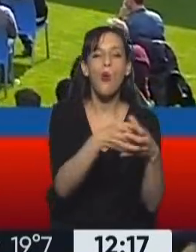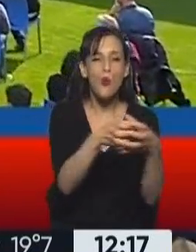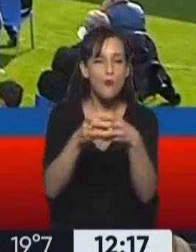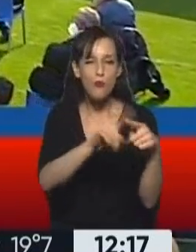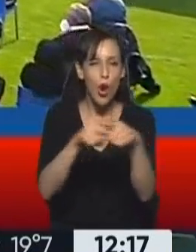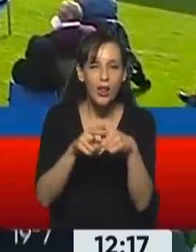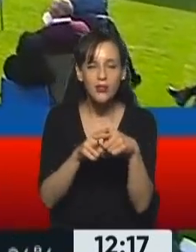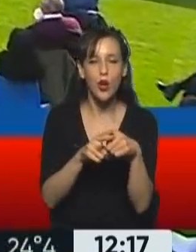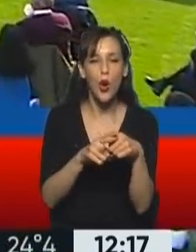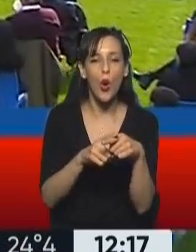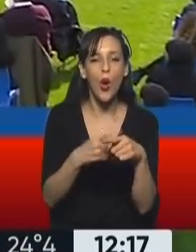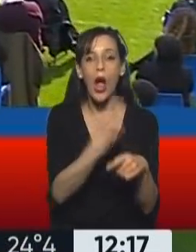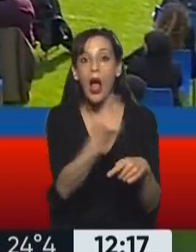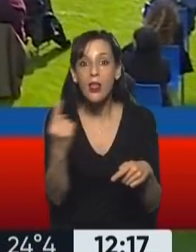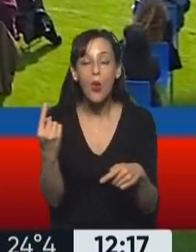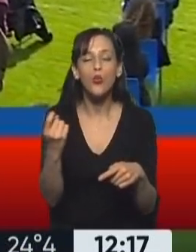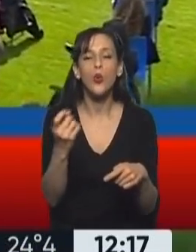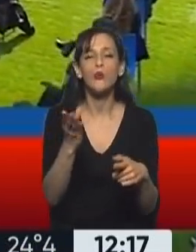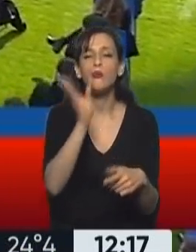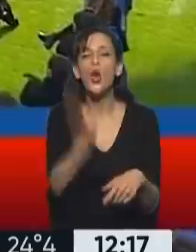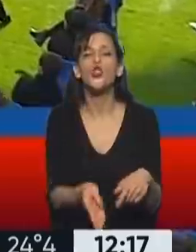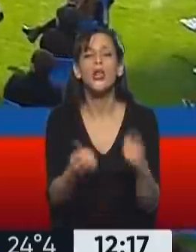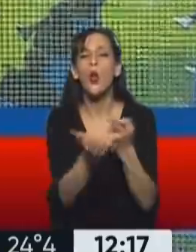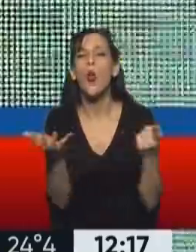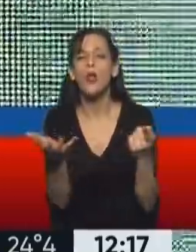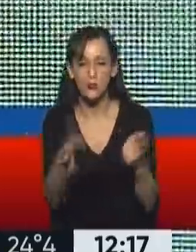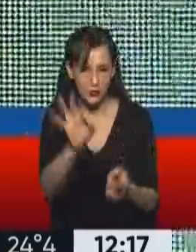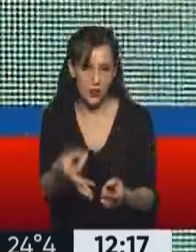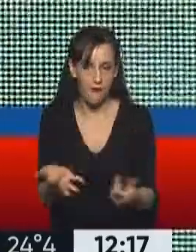dentro de lo que podemos denominar el espectro nacional y popular.